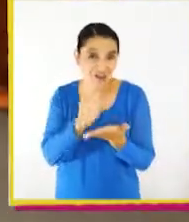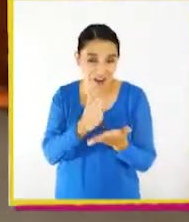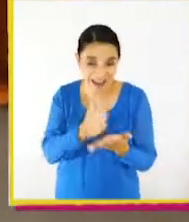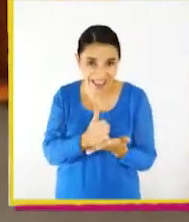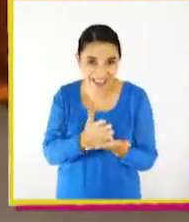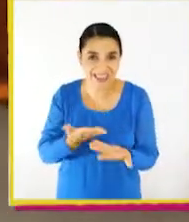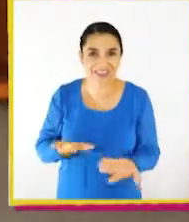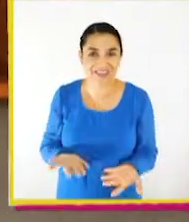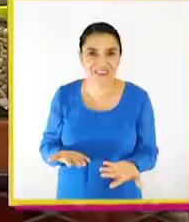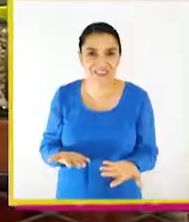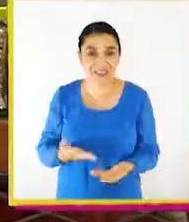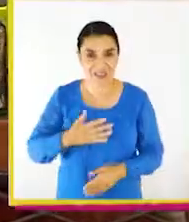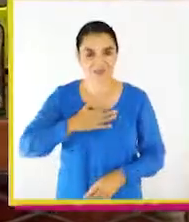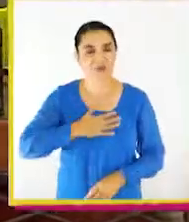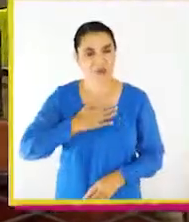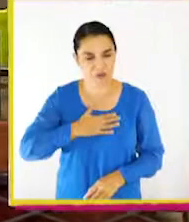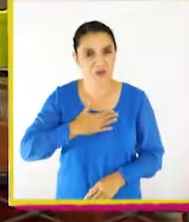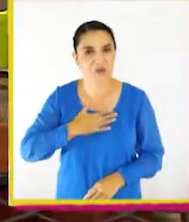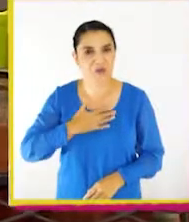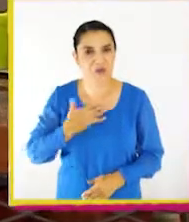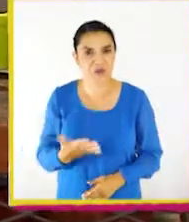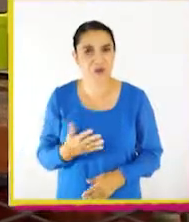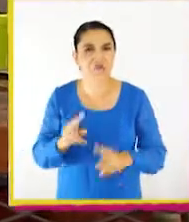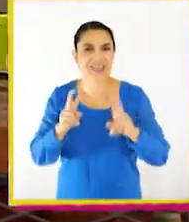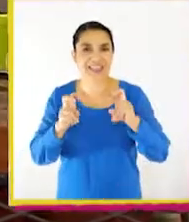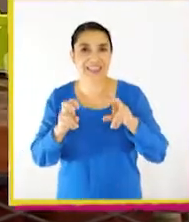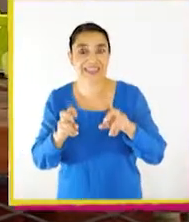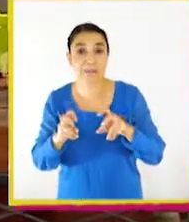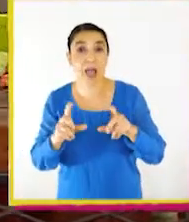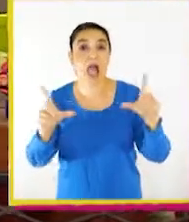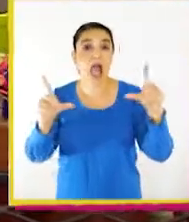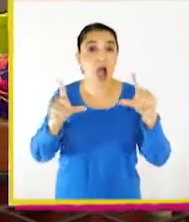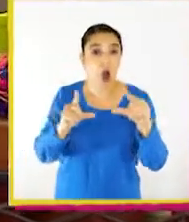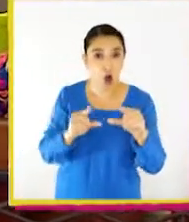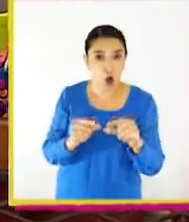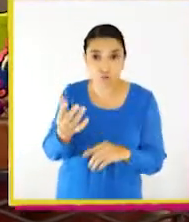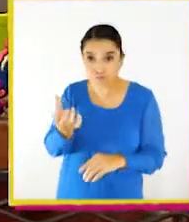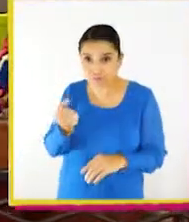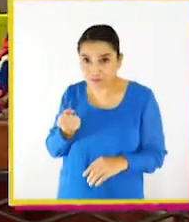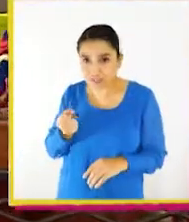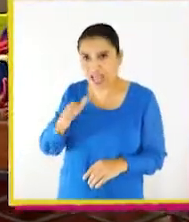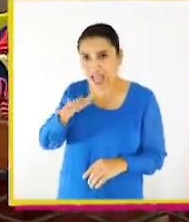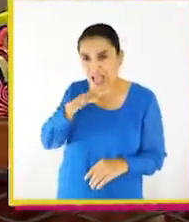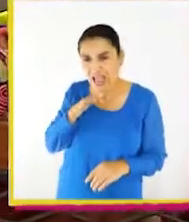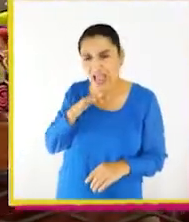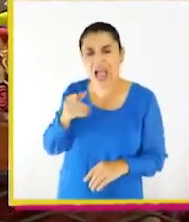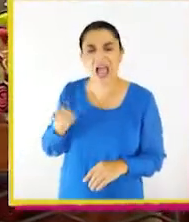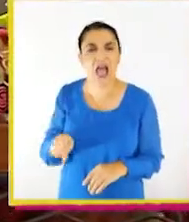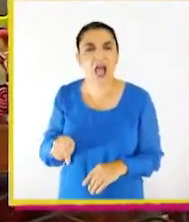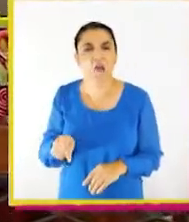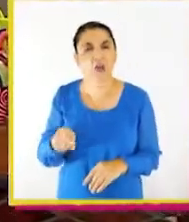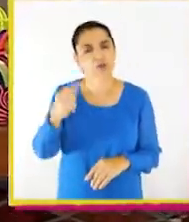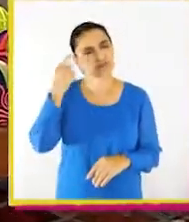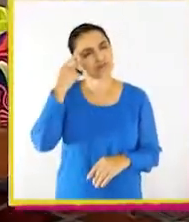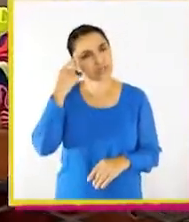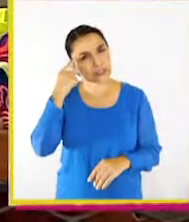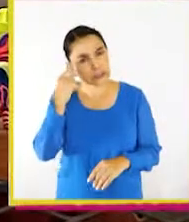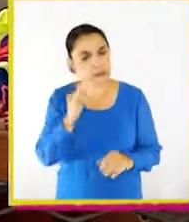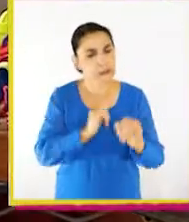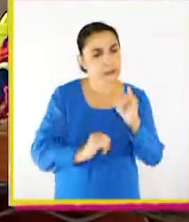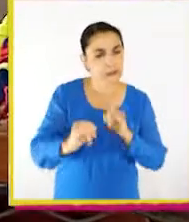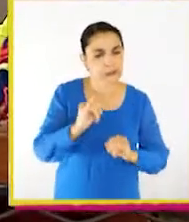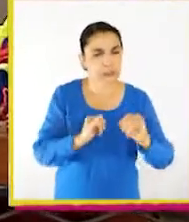del colegio! Me gustó tanto el tema del ahorro del agua que me puse a investigar sobre las formas que existe